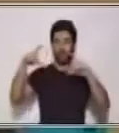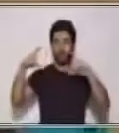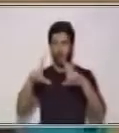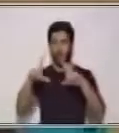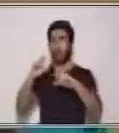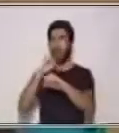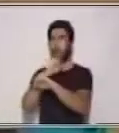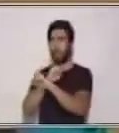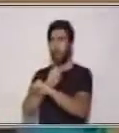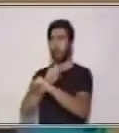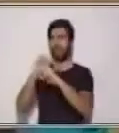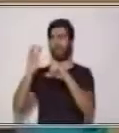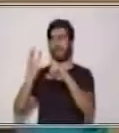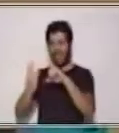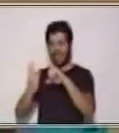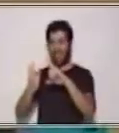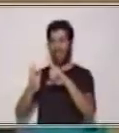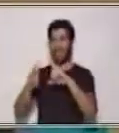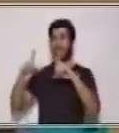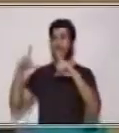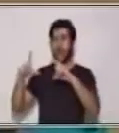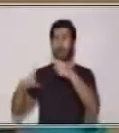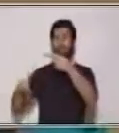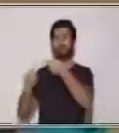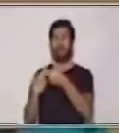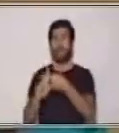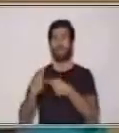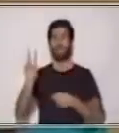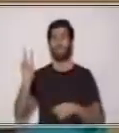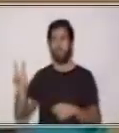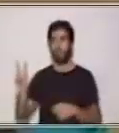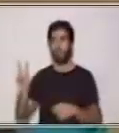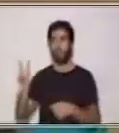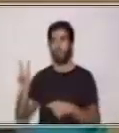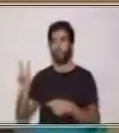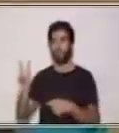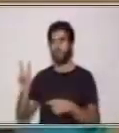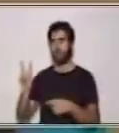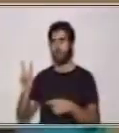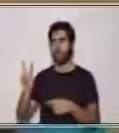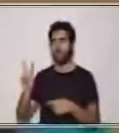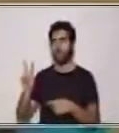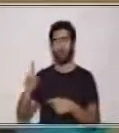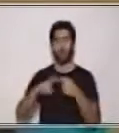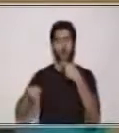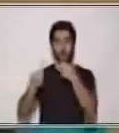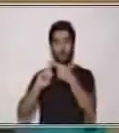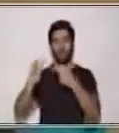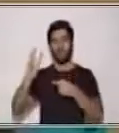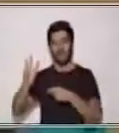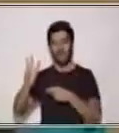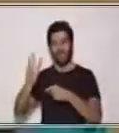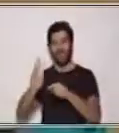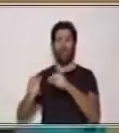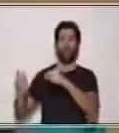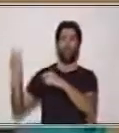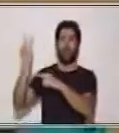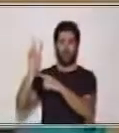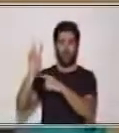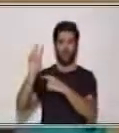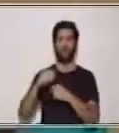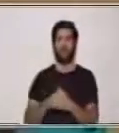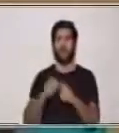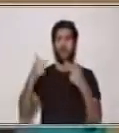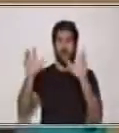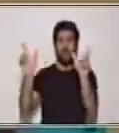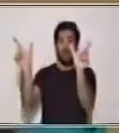por la segunda más la segunda elevado al cuadrado.